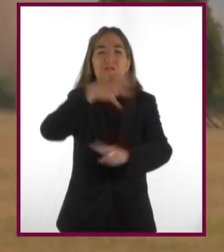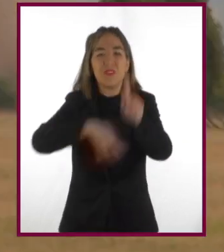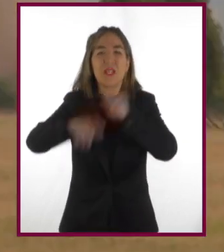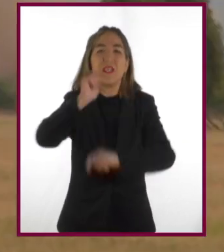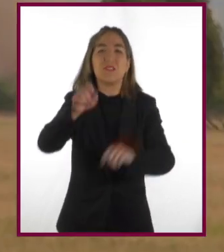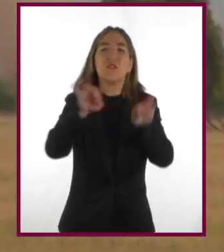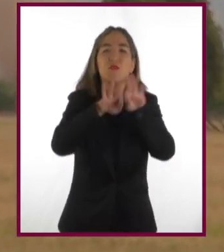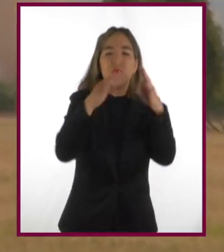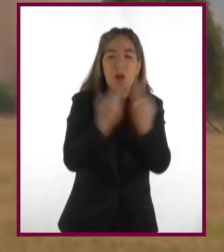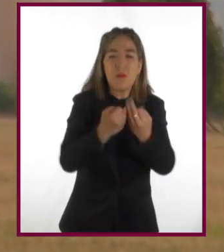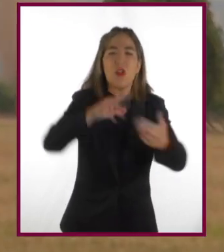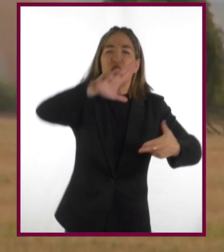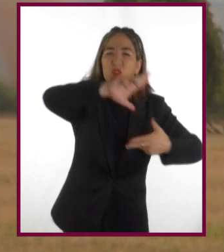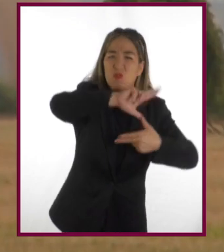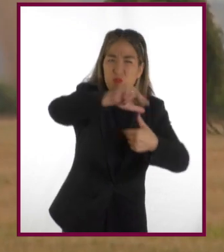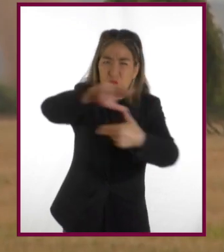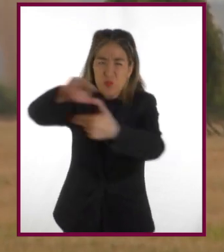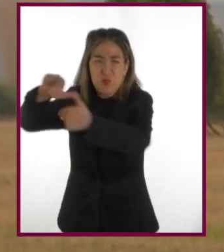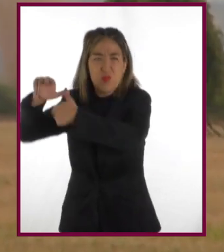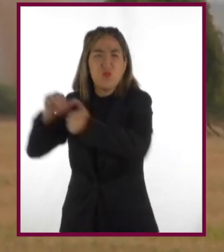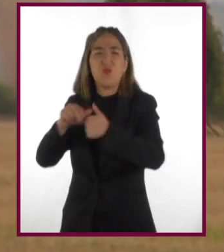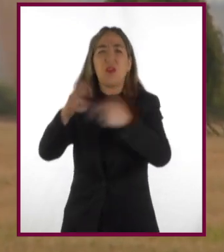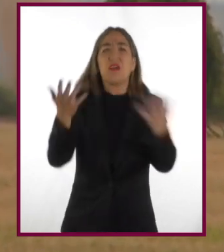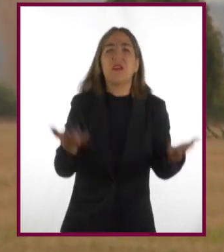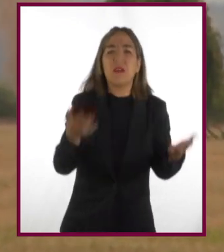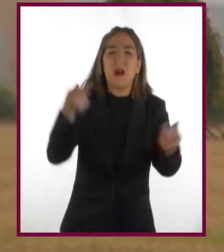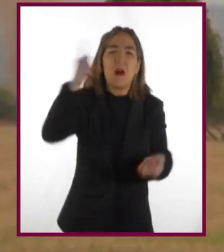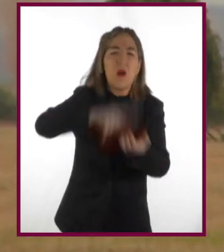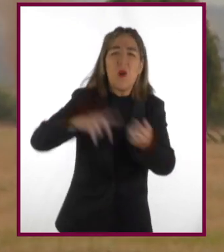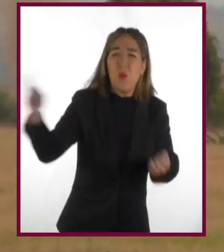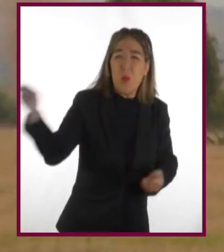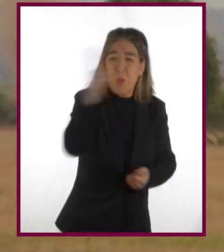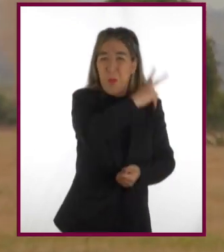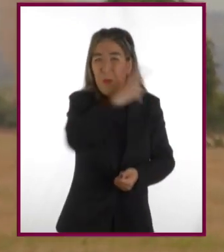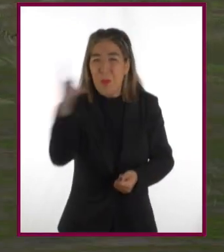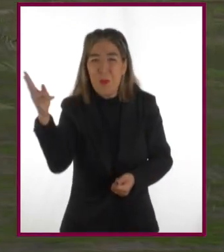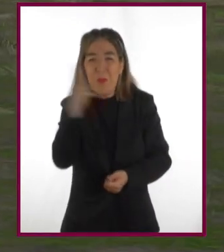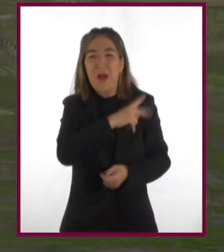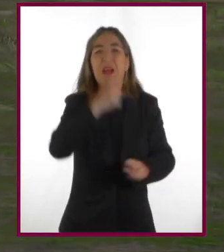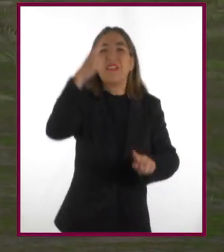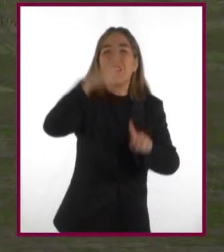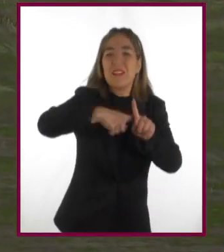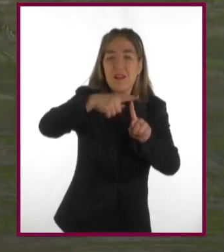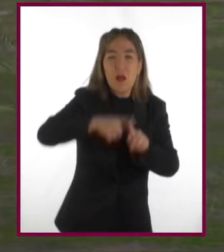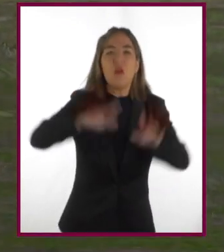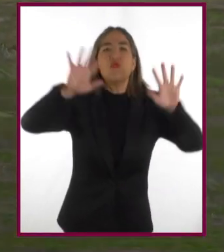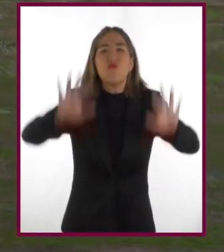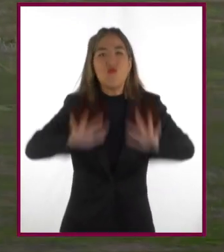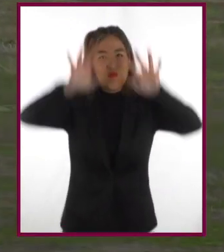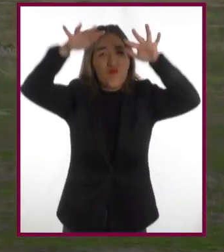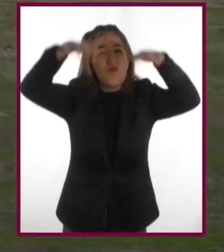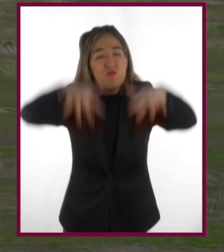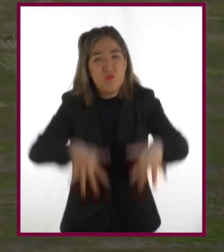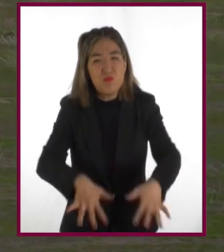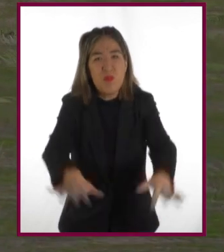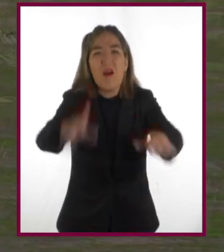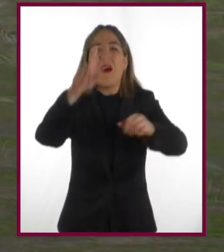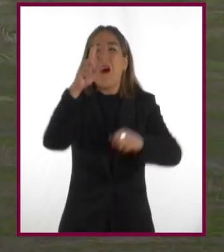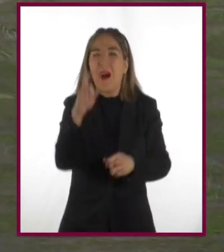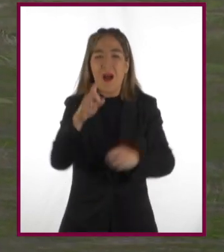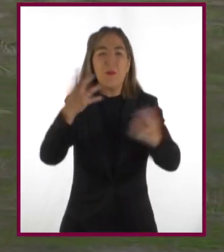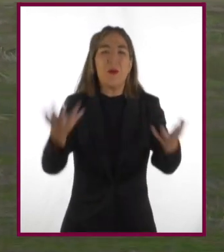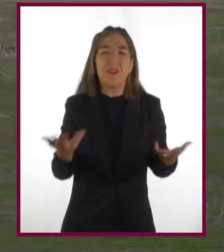importantes como por ejemplo la formación de tornados, de frentes de aire de diferentes temperaturas, de olas, de